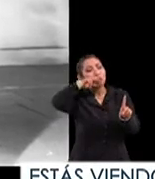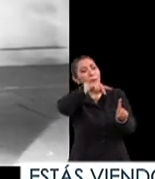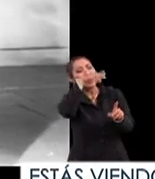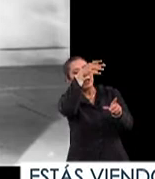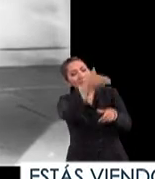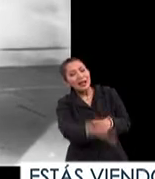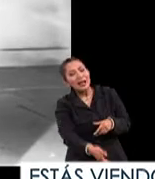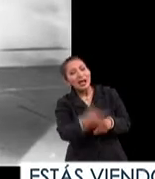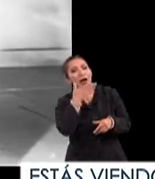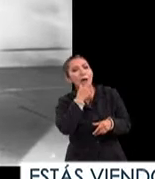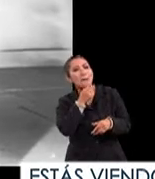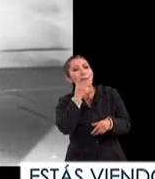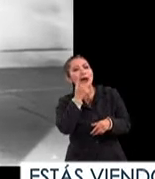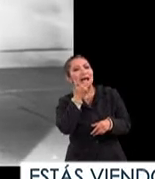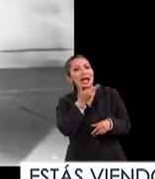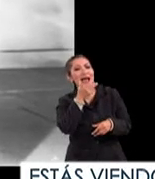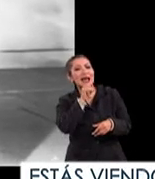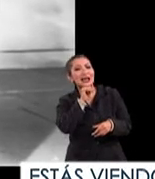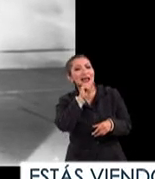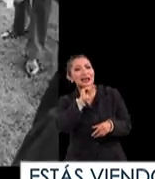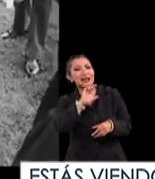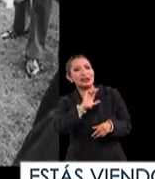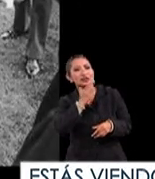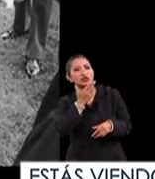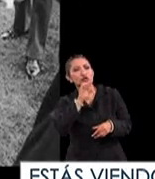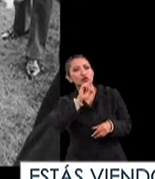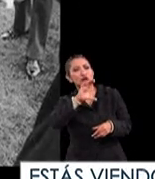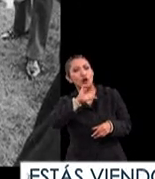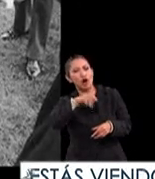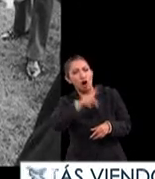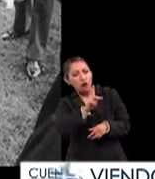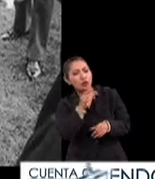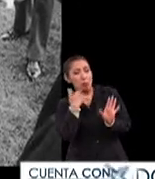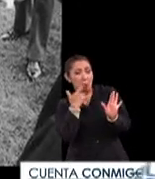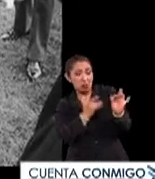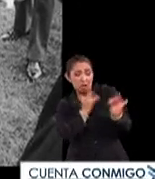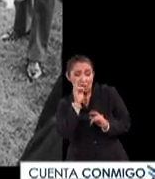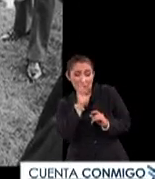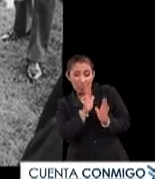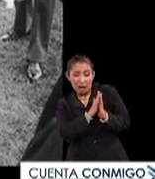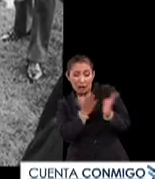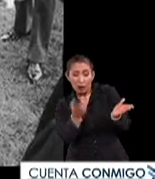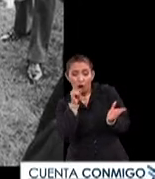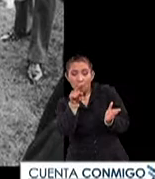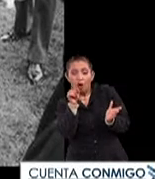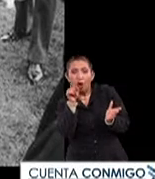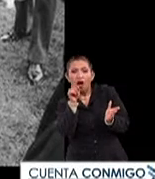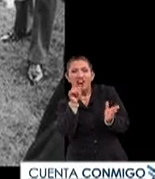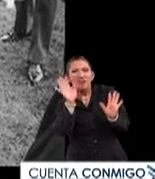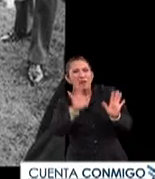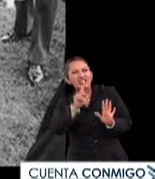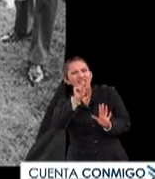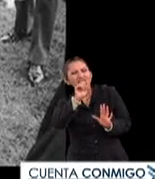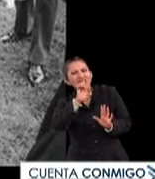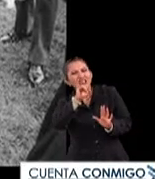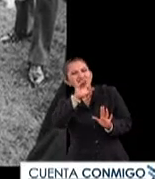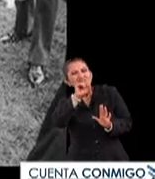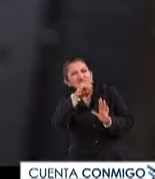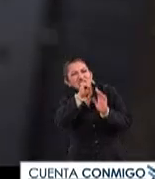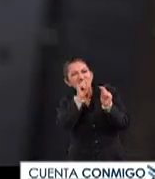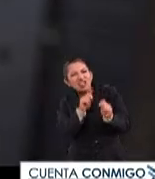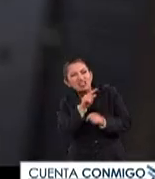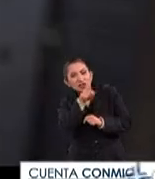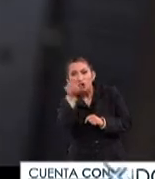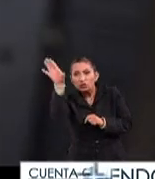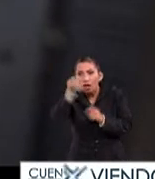ellos sobre el cine de Hitchcock y lo que hace él es como la siento yo la verdad el libro un poco como una tesis, ¿no? Entonces tomas